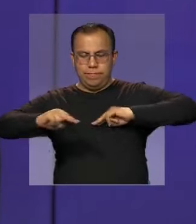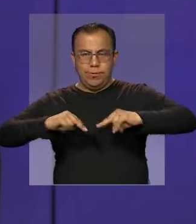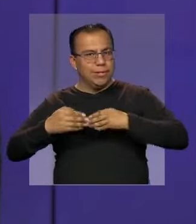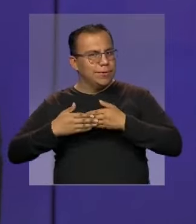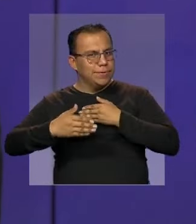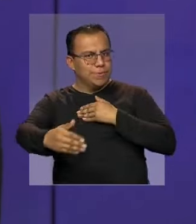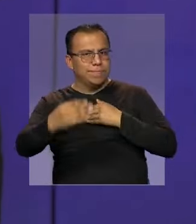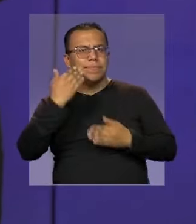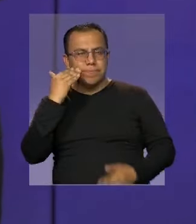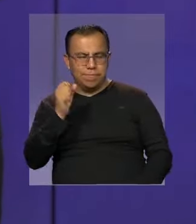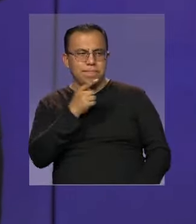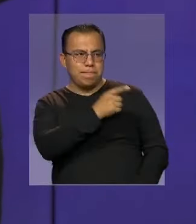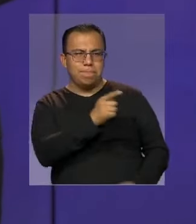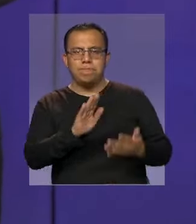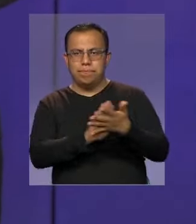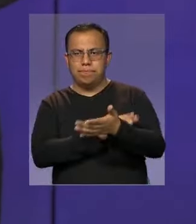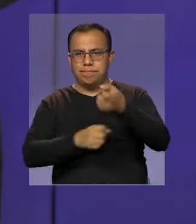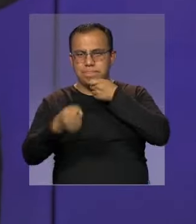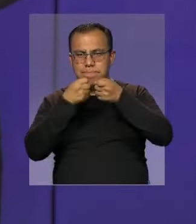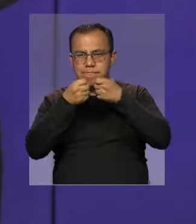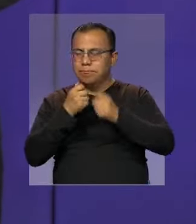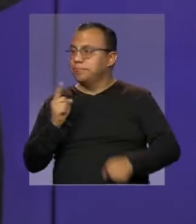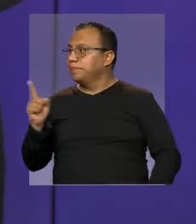las mujeres. Aquí la entrevista.